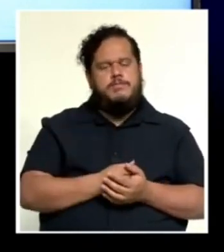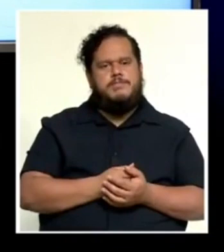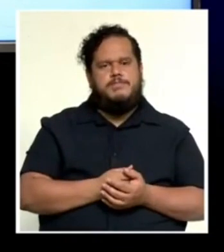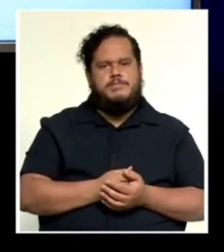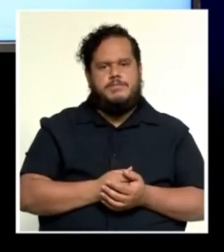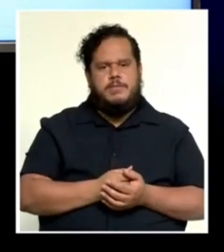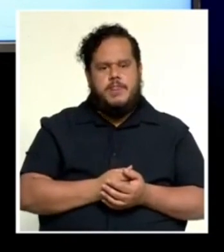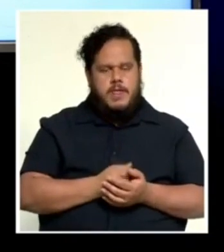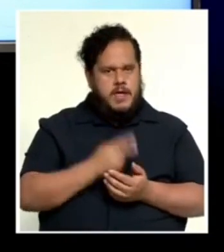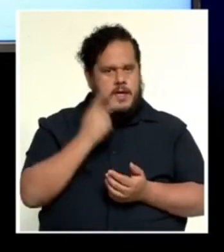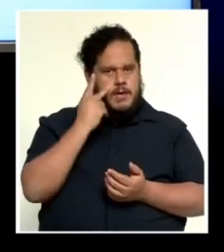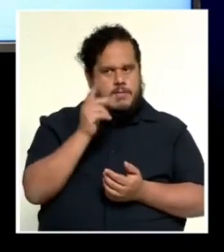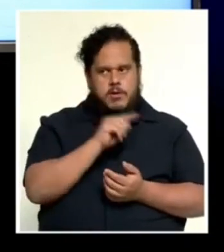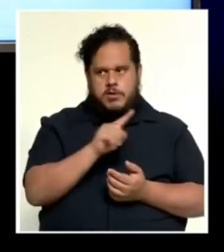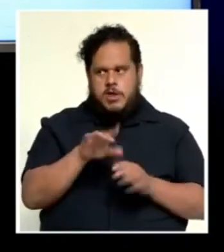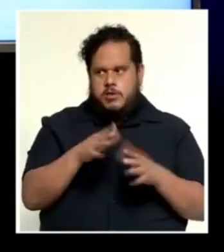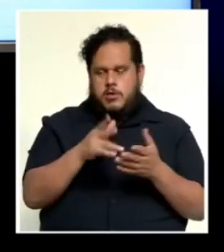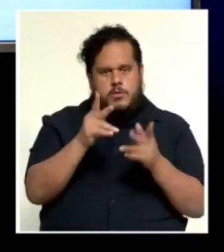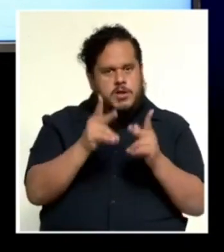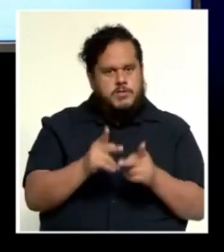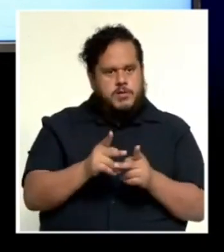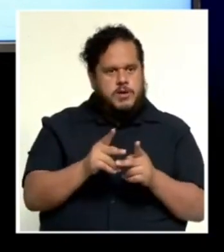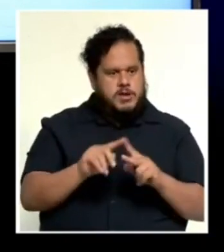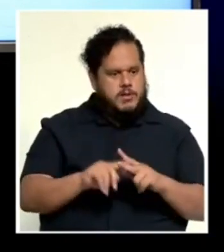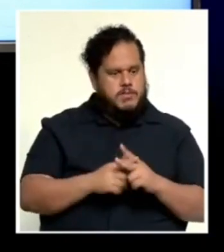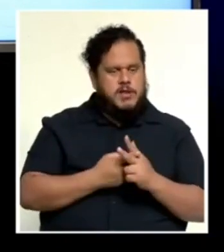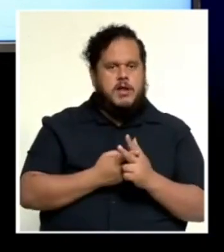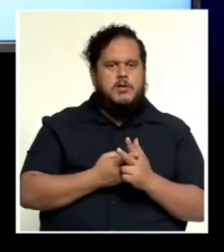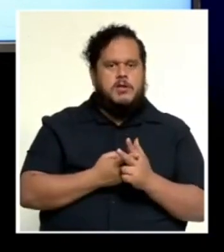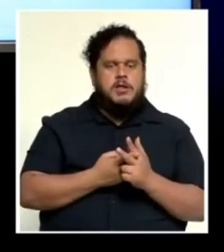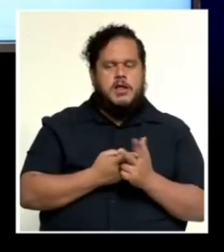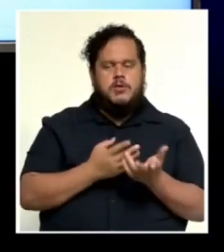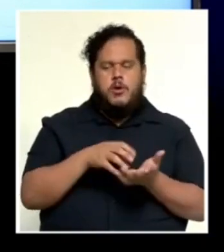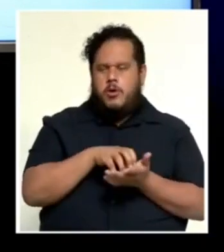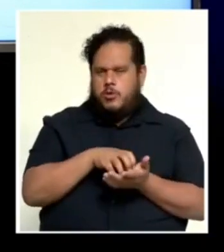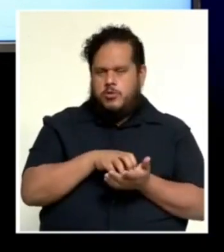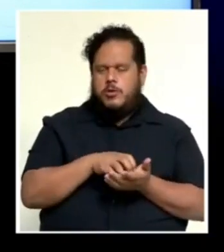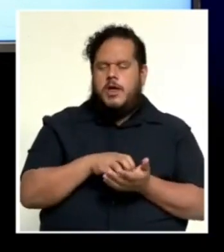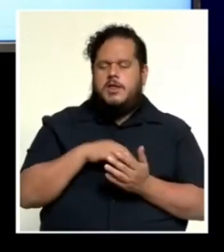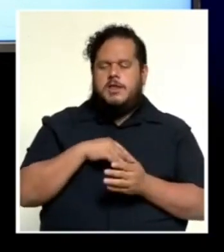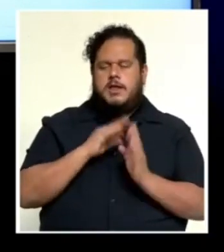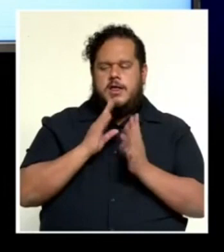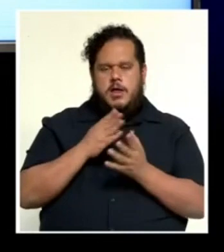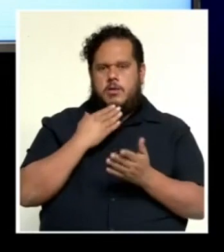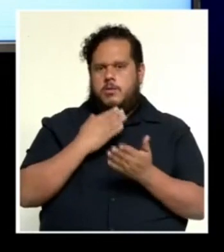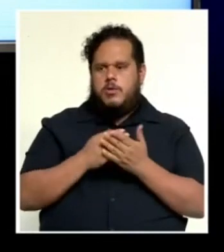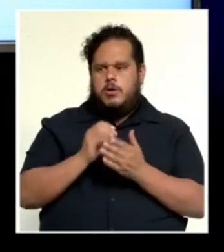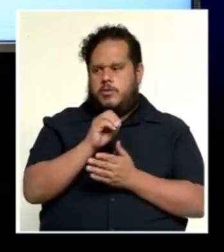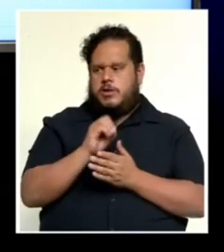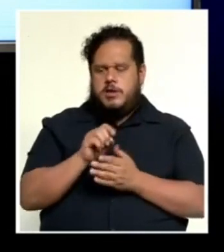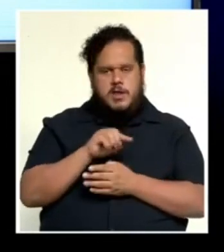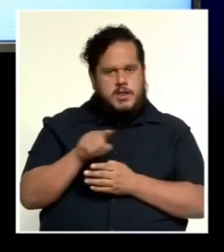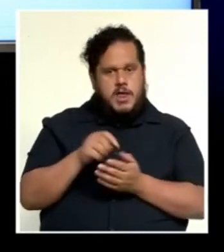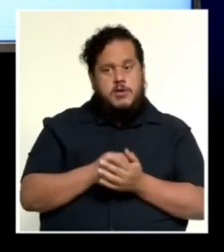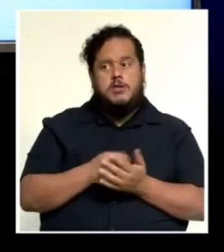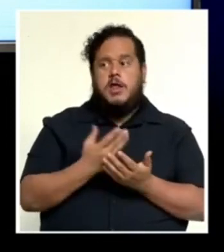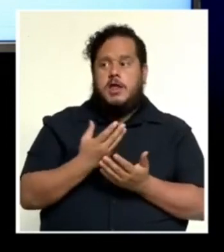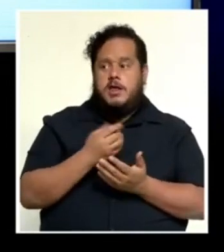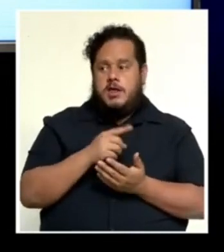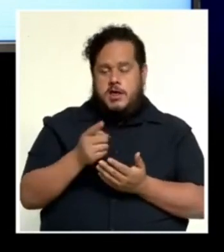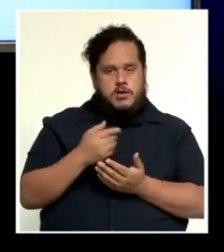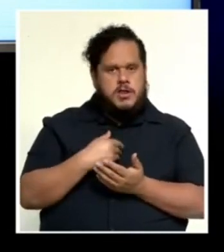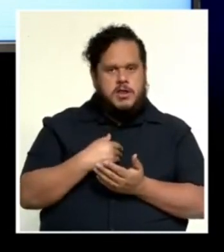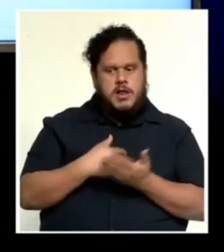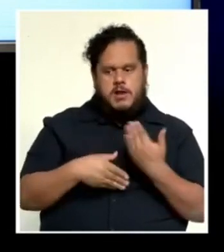Costa Rica. Vean ustedes cómo las personas que empezaron siendo indecisas, se quedan una buena proporción de ellas diciéndose indecisas hasta enero